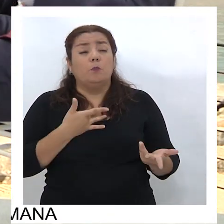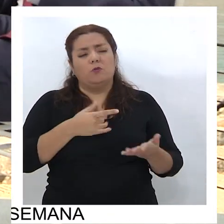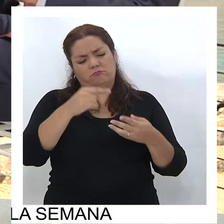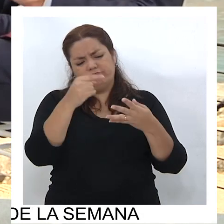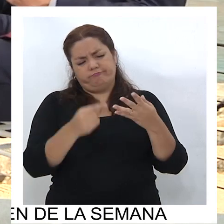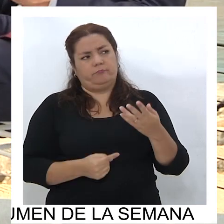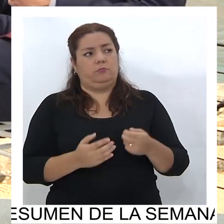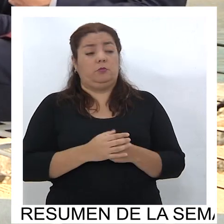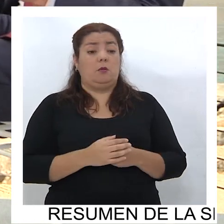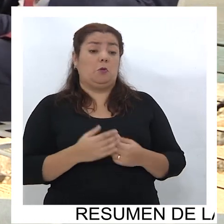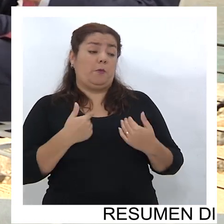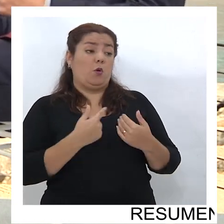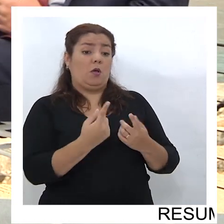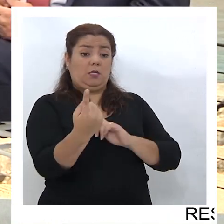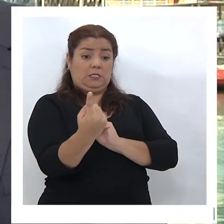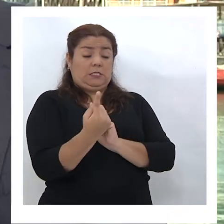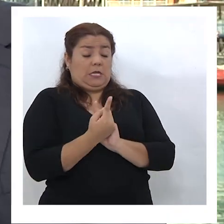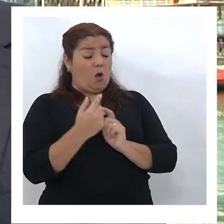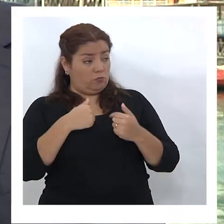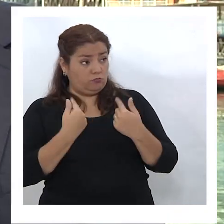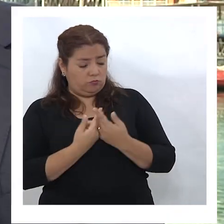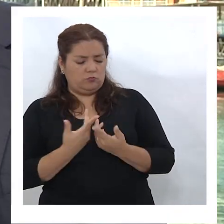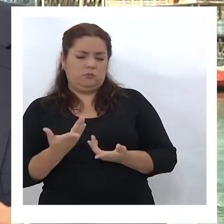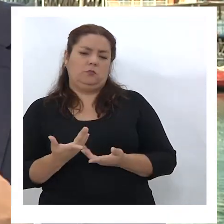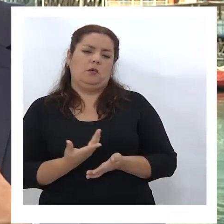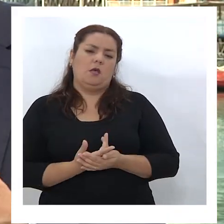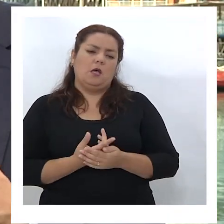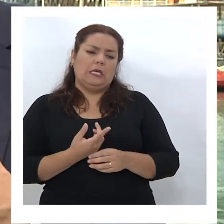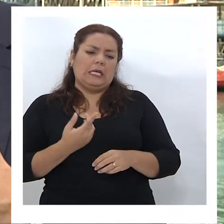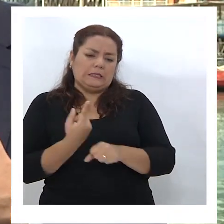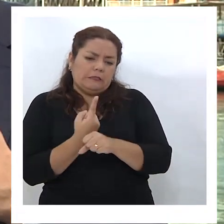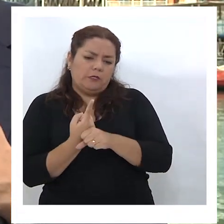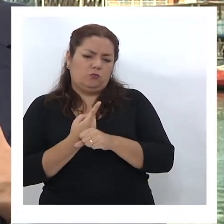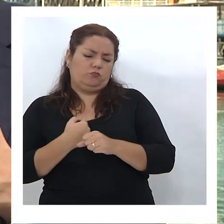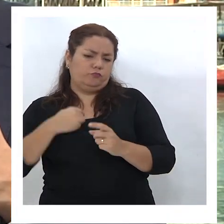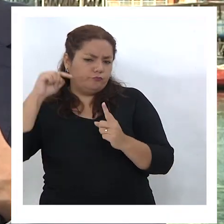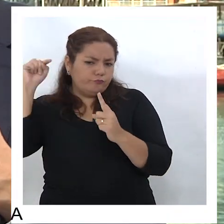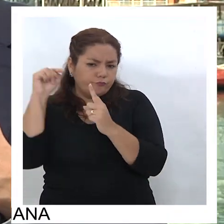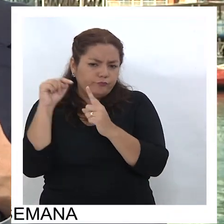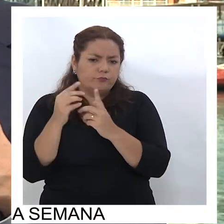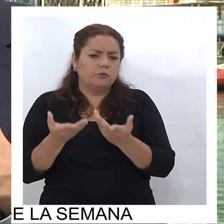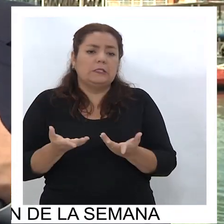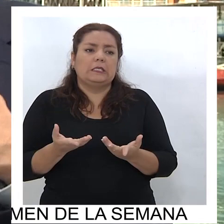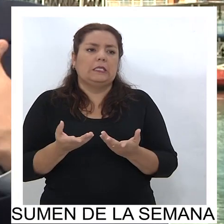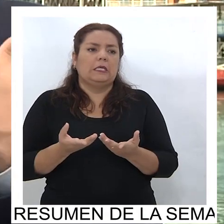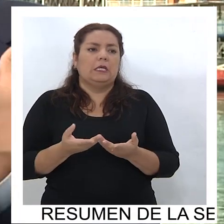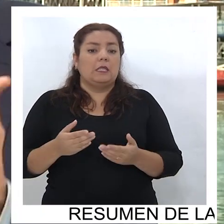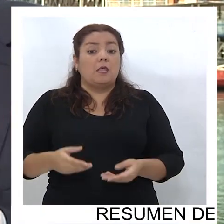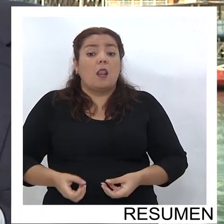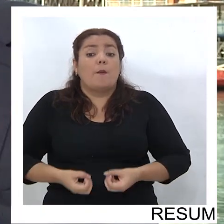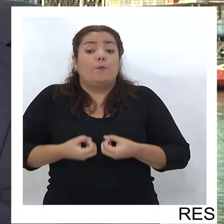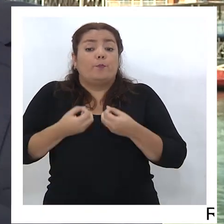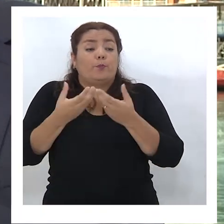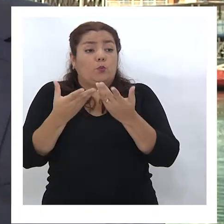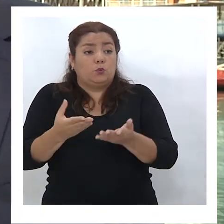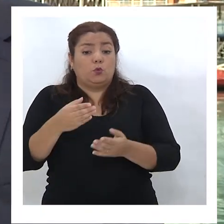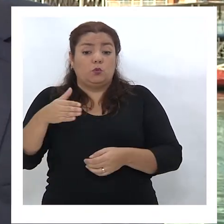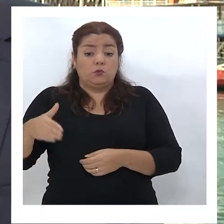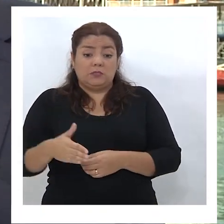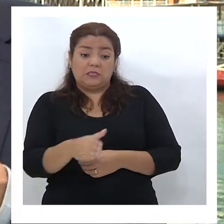por ejemplo, ellos se han acercado a nosotros, a la agencia, porque están empeñados en hacer de la producción del